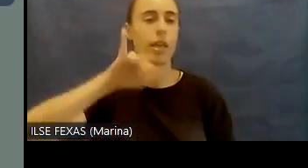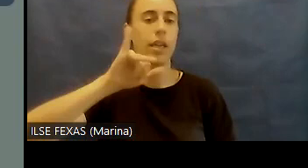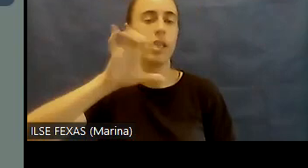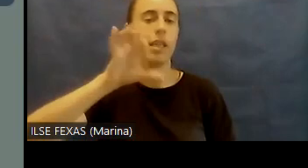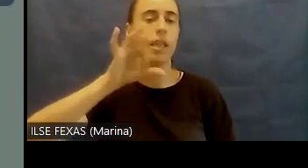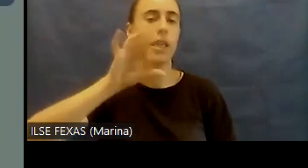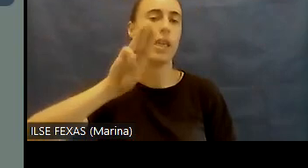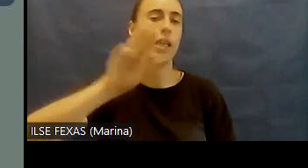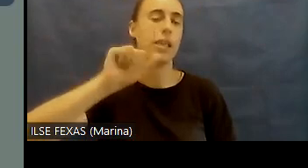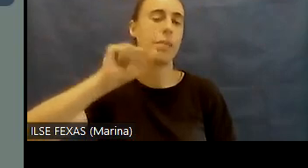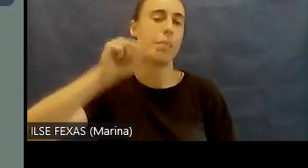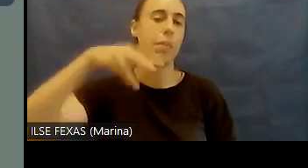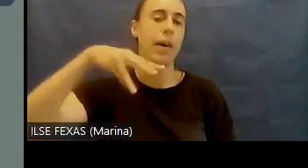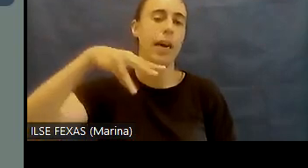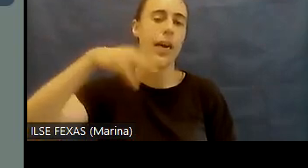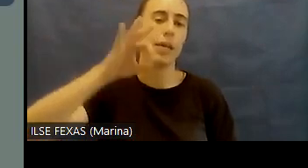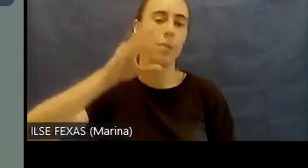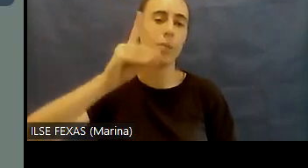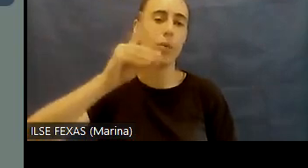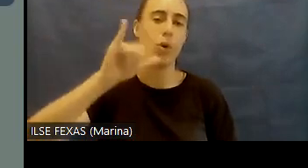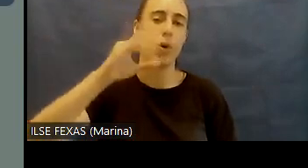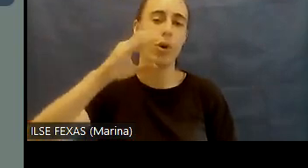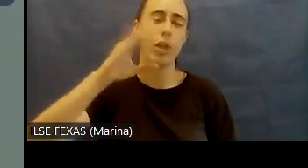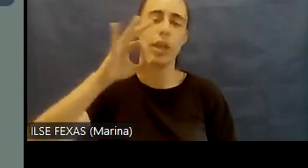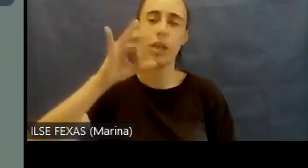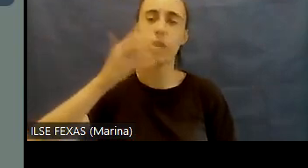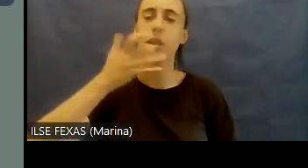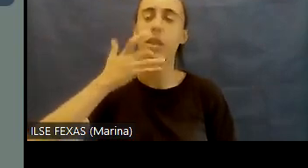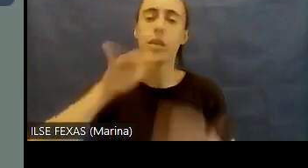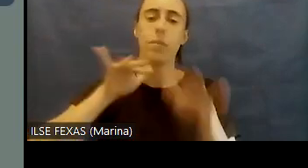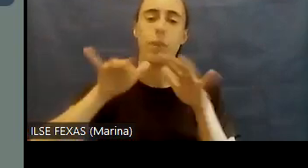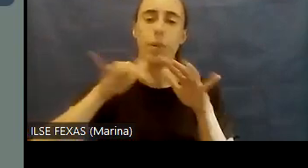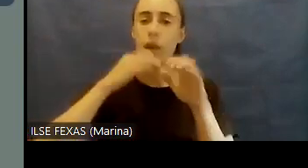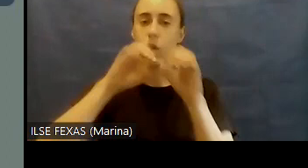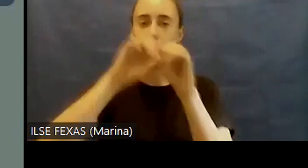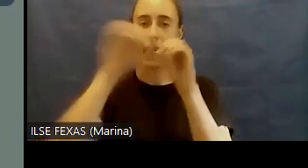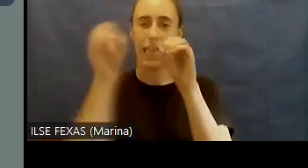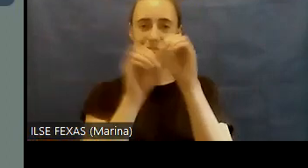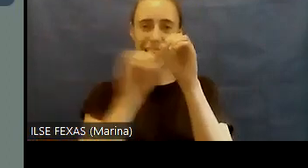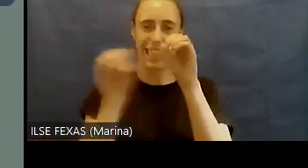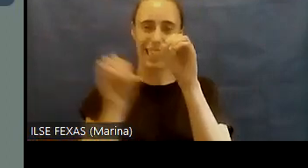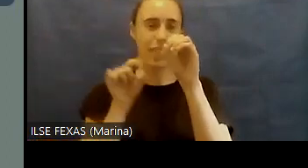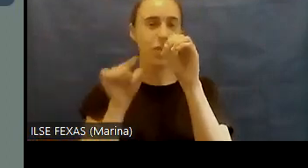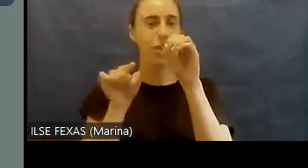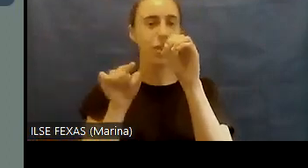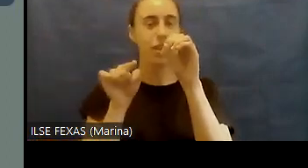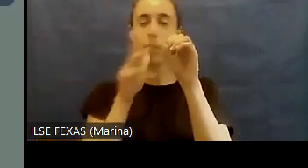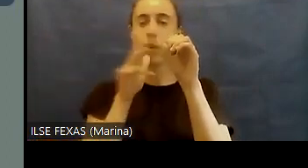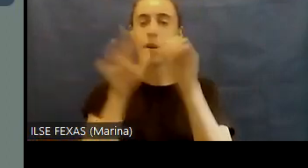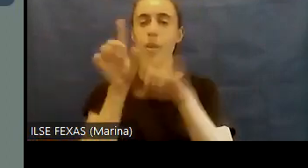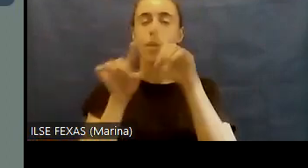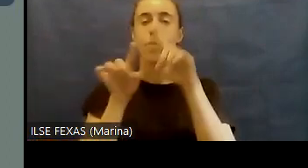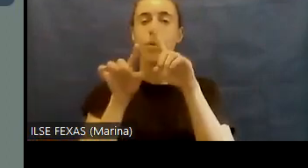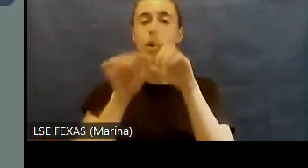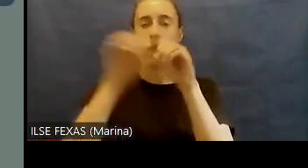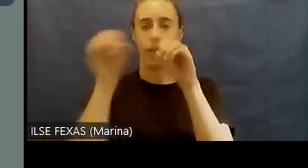podemos tratar perfectamente de esta manera. Cualquier espasmo a nivel intestinal, sobre todo, que es donde más espasmos hay, pueden